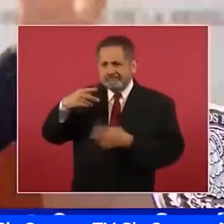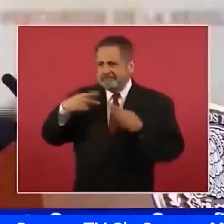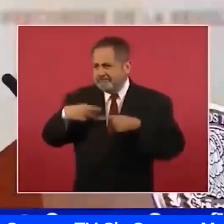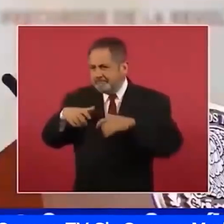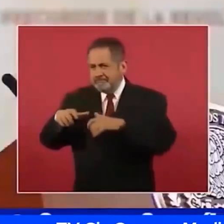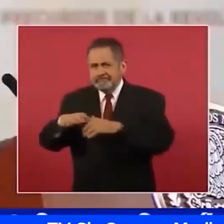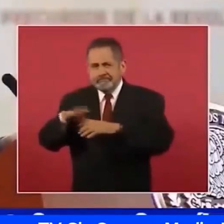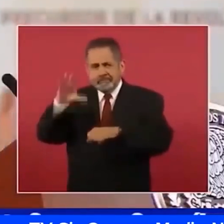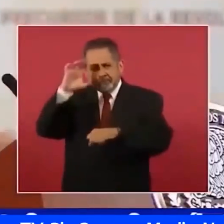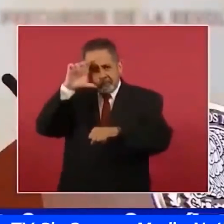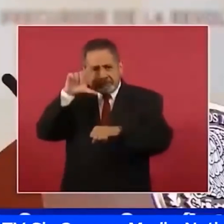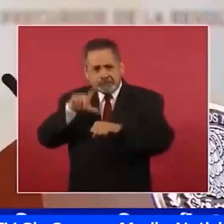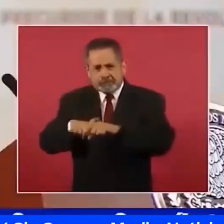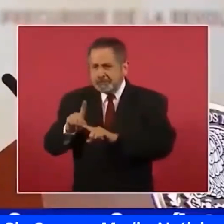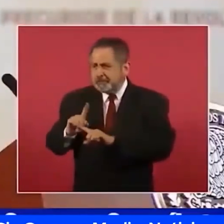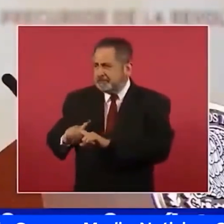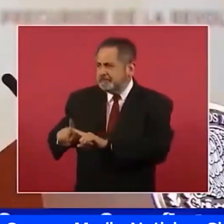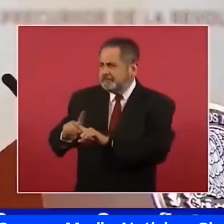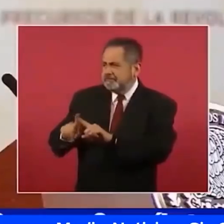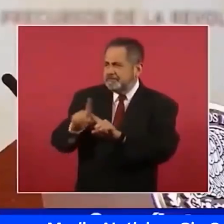nuestras culturas.